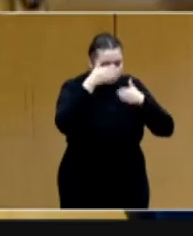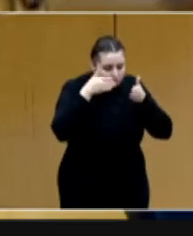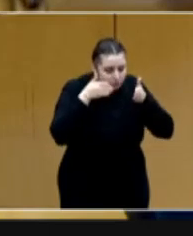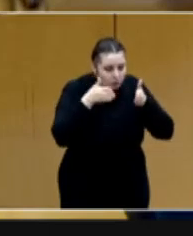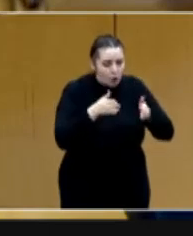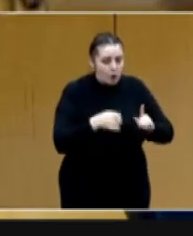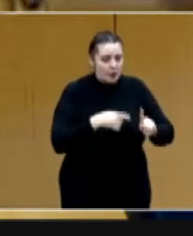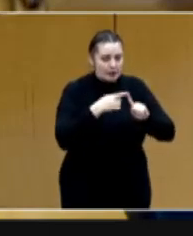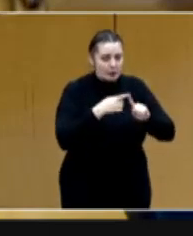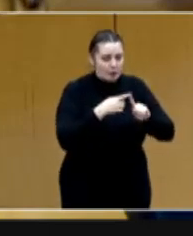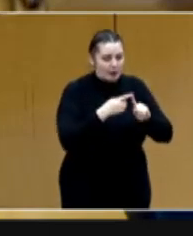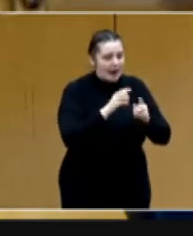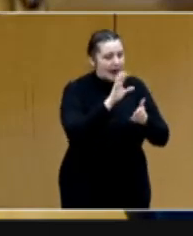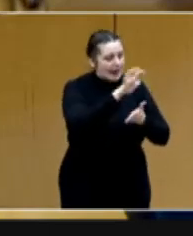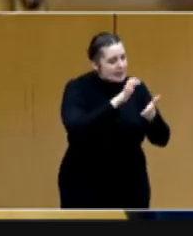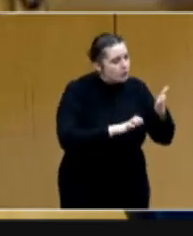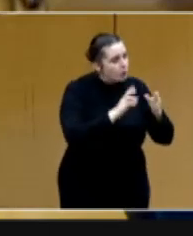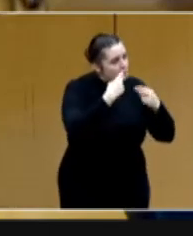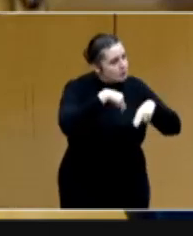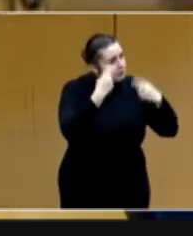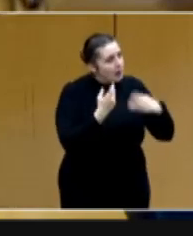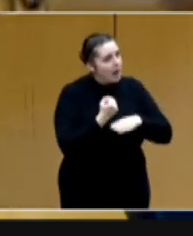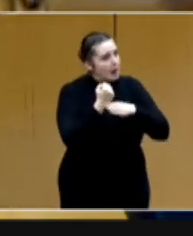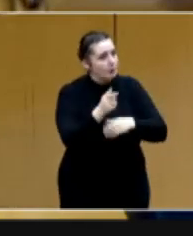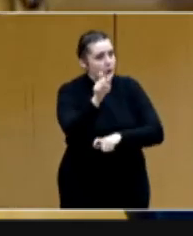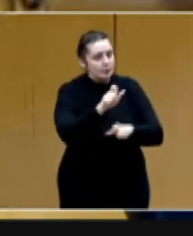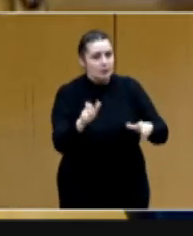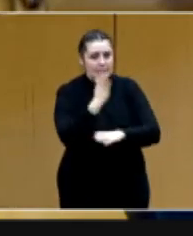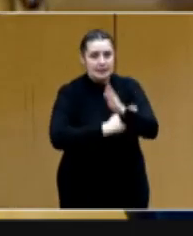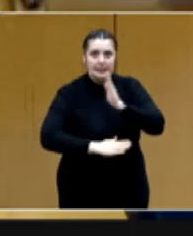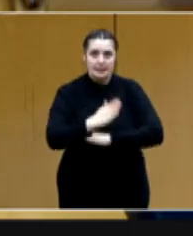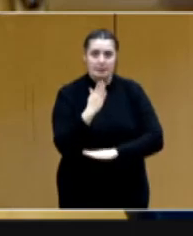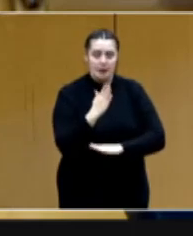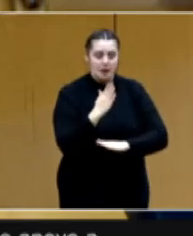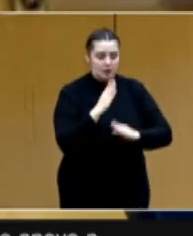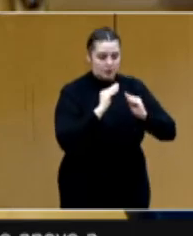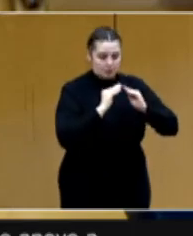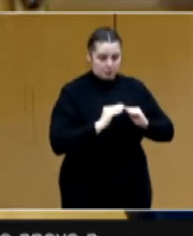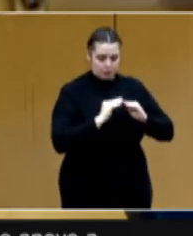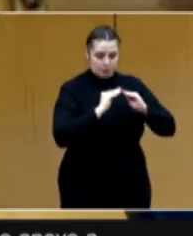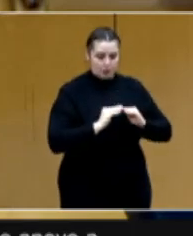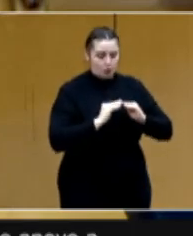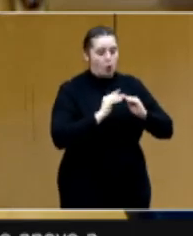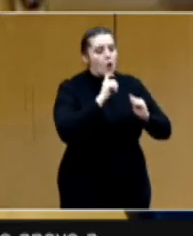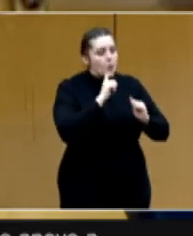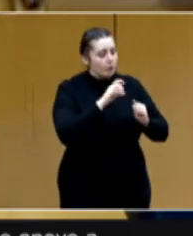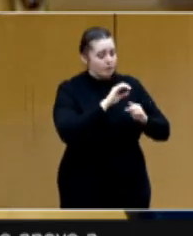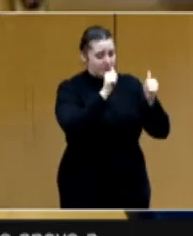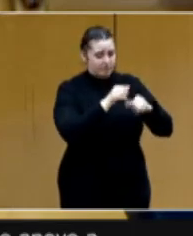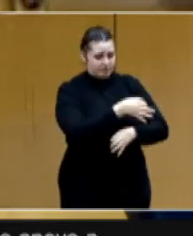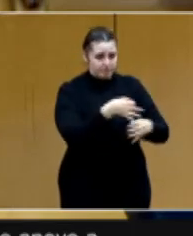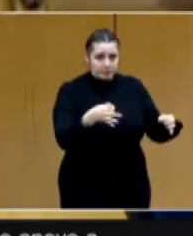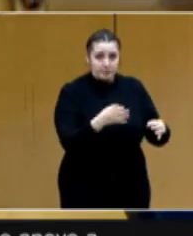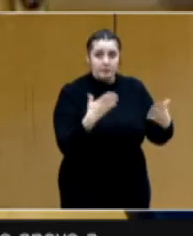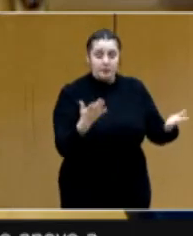escrituras públicas de de apoyo a las personas con discapacidad e irlas construyendo una manera adecuada Pues bien el anteproyecto Catalán lo